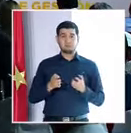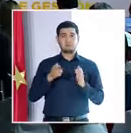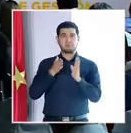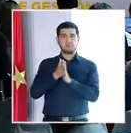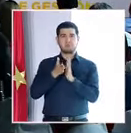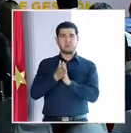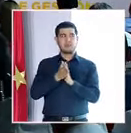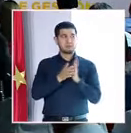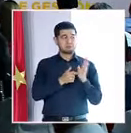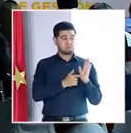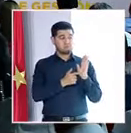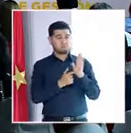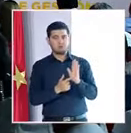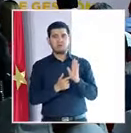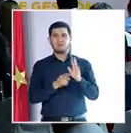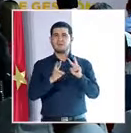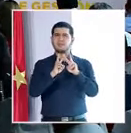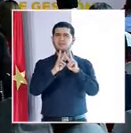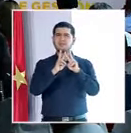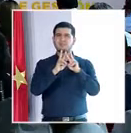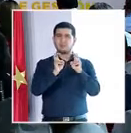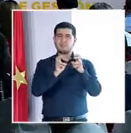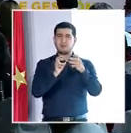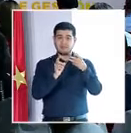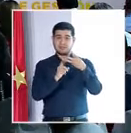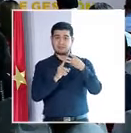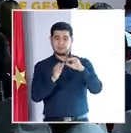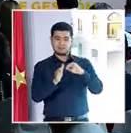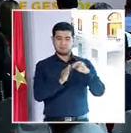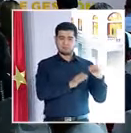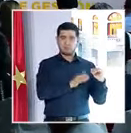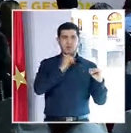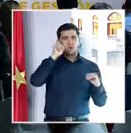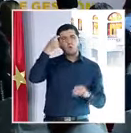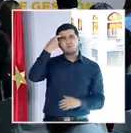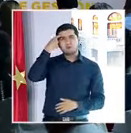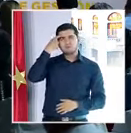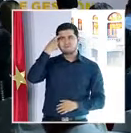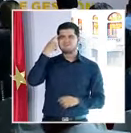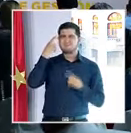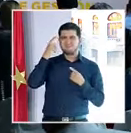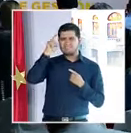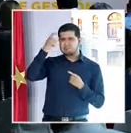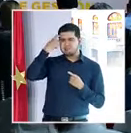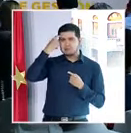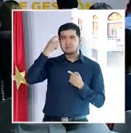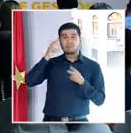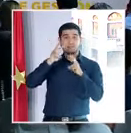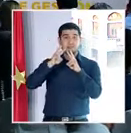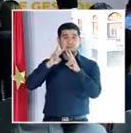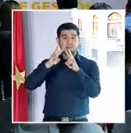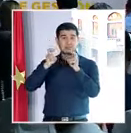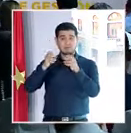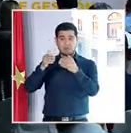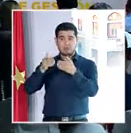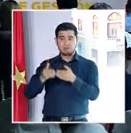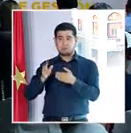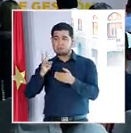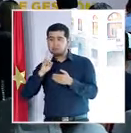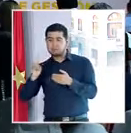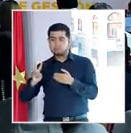reseña en materia de gobernanza que trae consigo los retos que significaron el tema de fronteras, el fortalecimiento